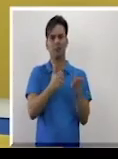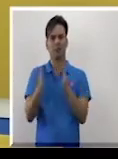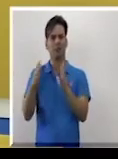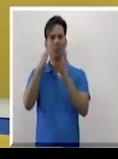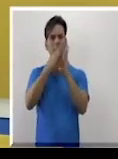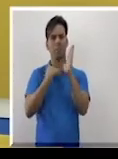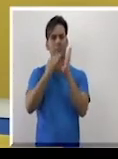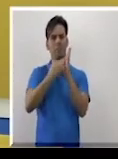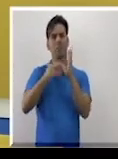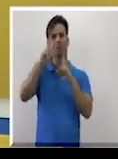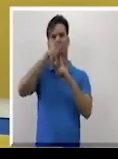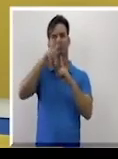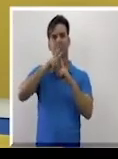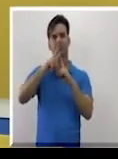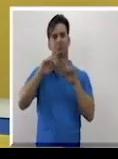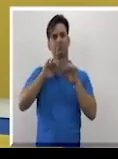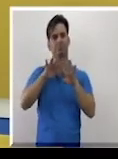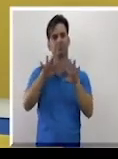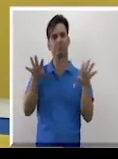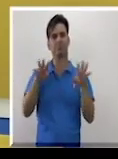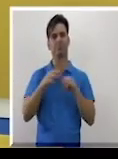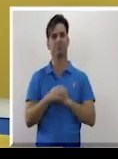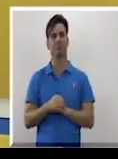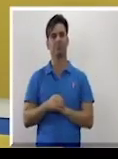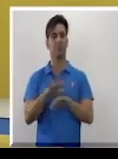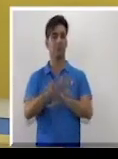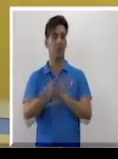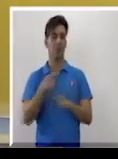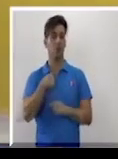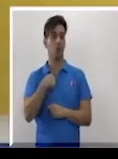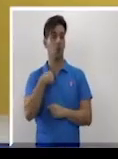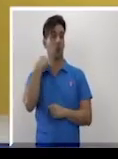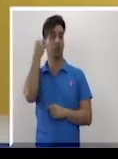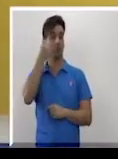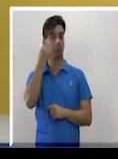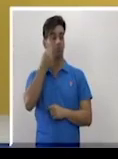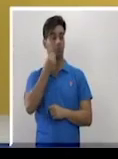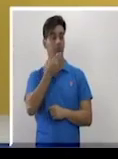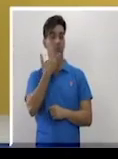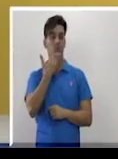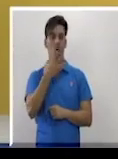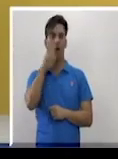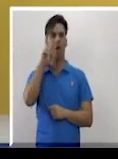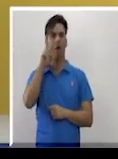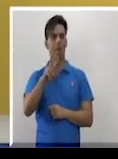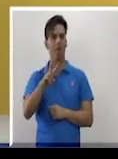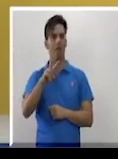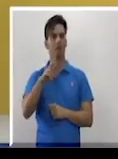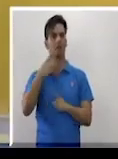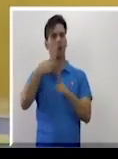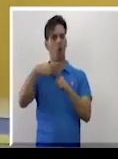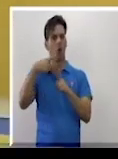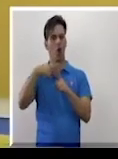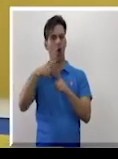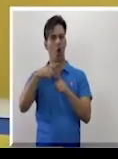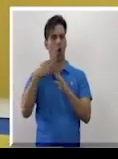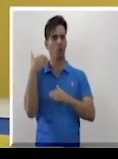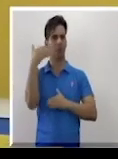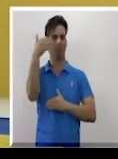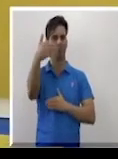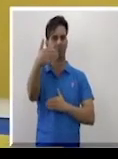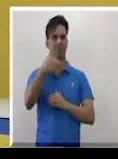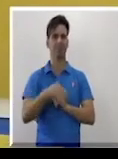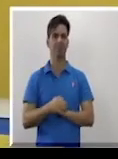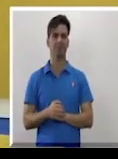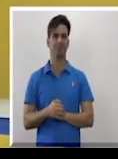estos encuentros. Hemos llegado al final de los mismos, pero espero que nos podamos ver en otras ocasiones.